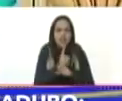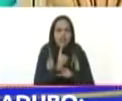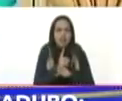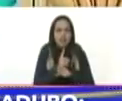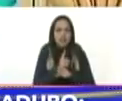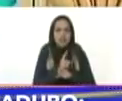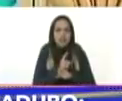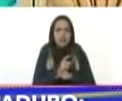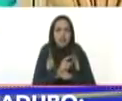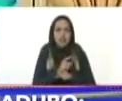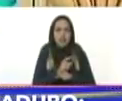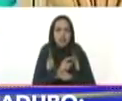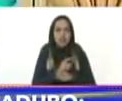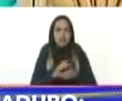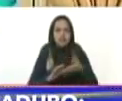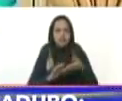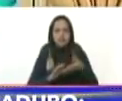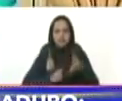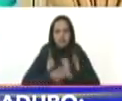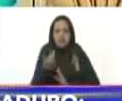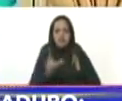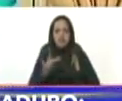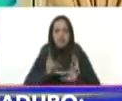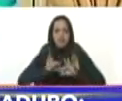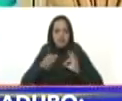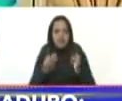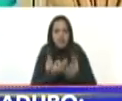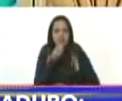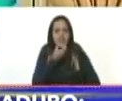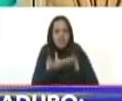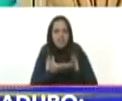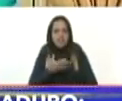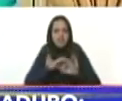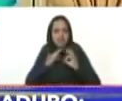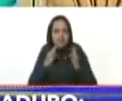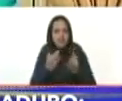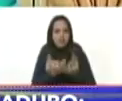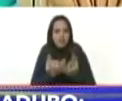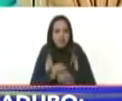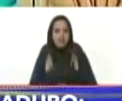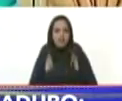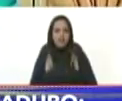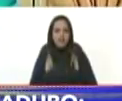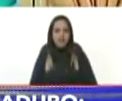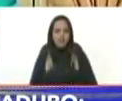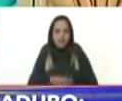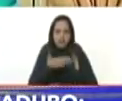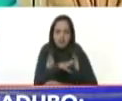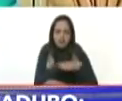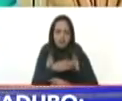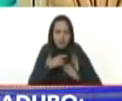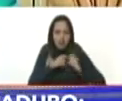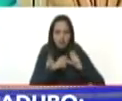evento eminentemente familiar. Bellamente familiar. Talento de corazón. Qué bella es Venezuela,